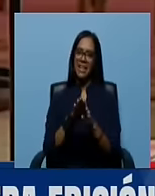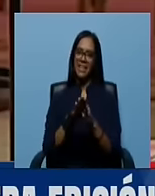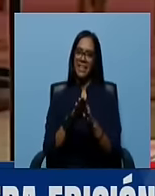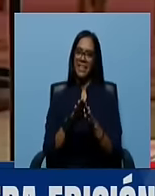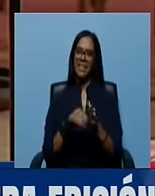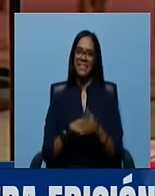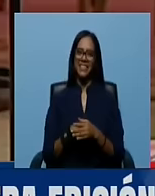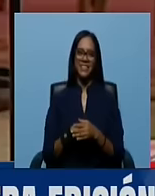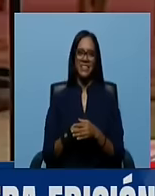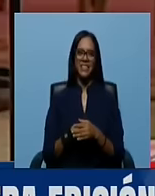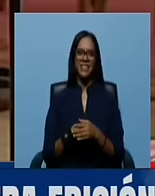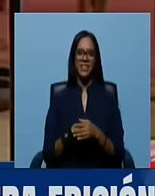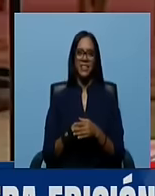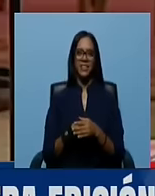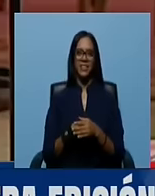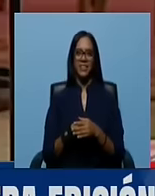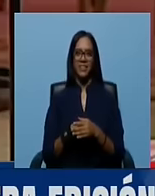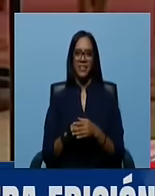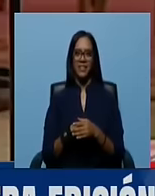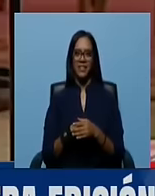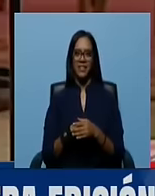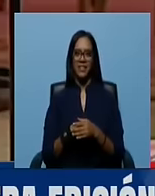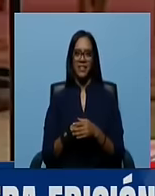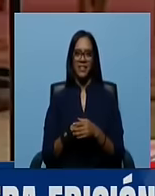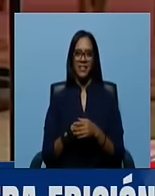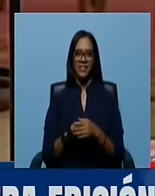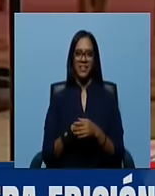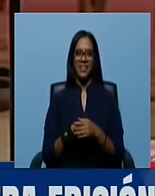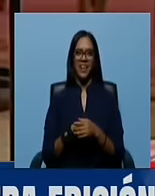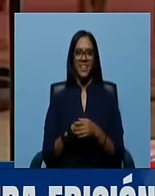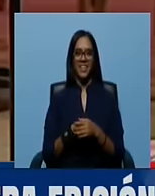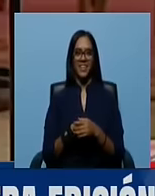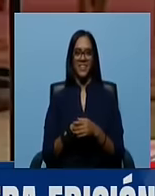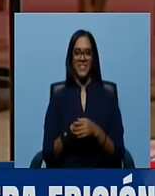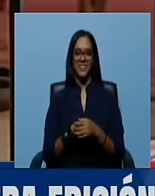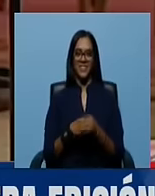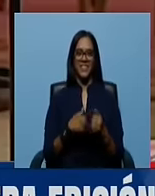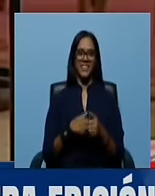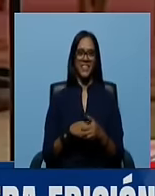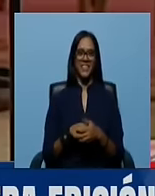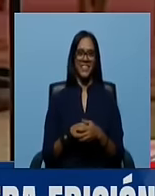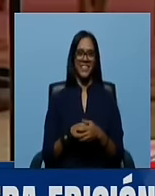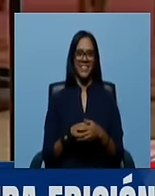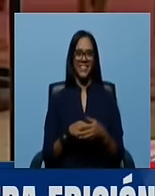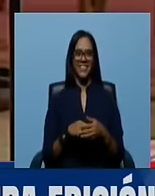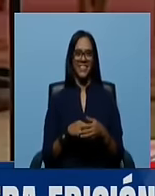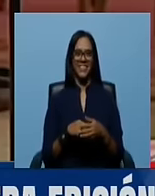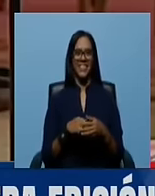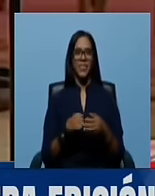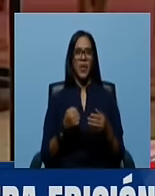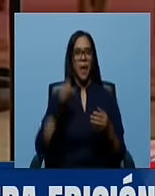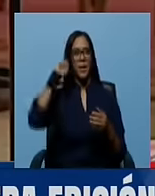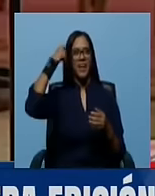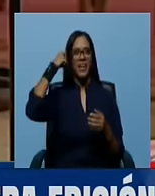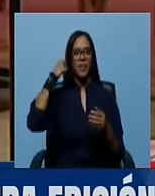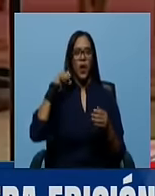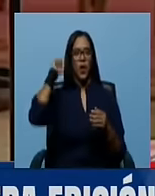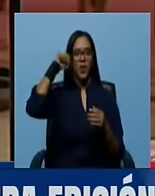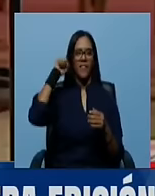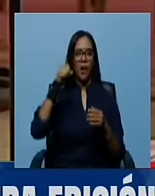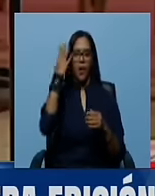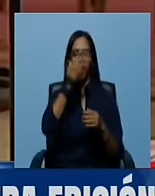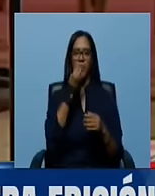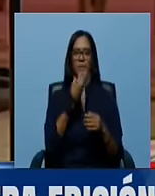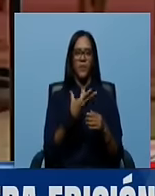Sigue adelante, Diego Armando Maradona, 64 años, Diego. Vamos a recordarlo con un video bien